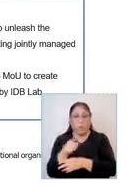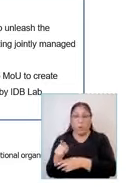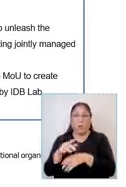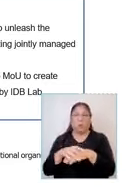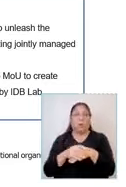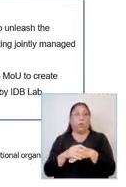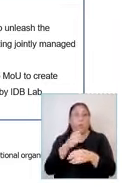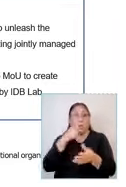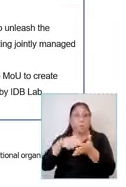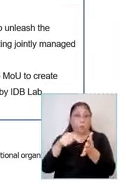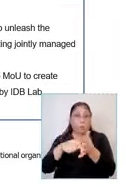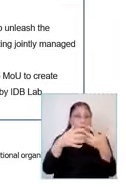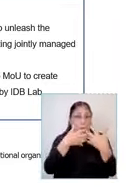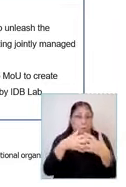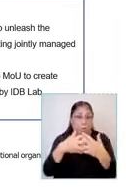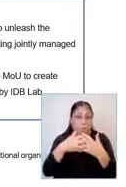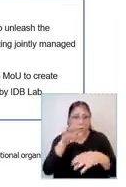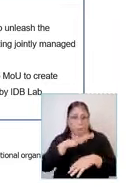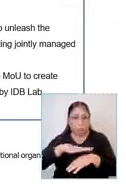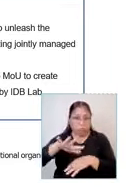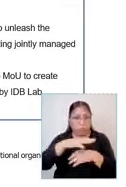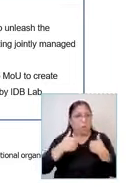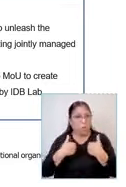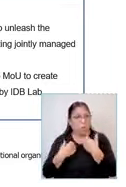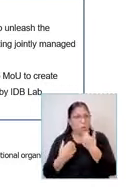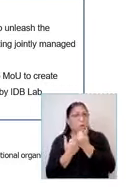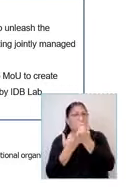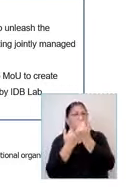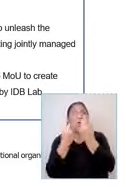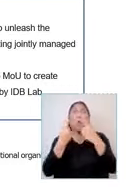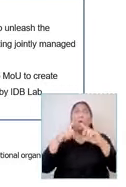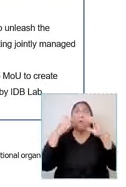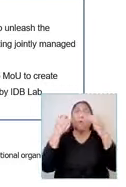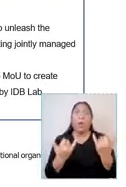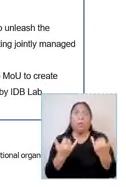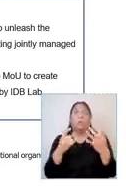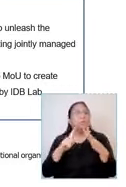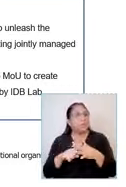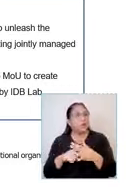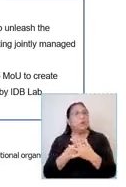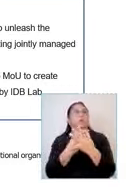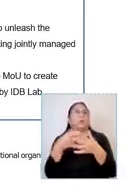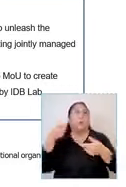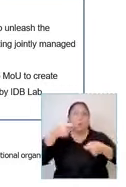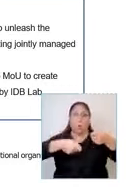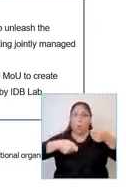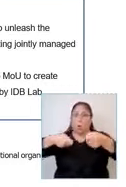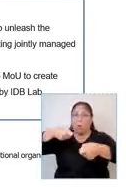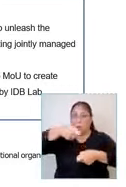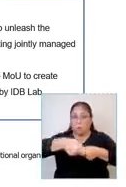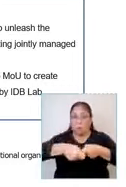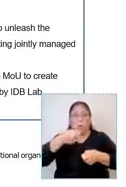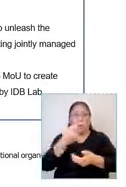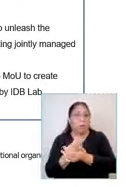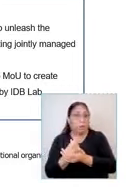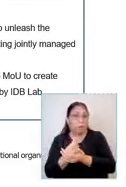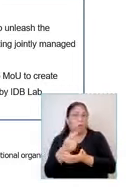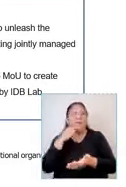startups recibieran estos fondos, pero hoy día están empezando a invertir en startups